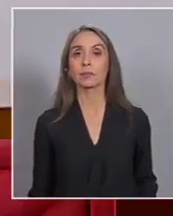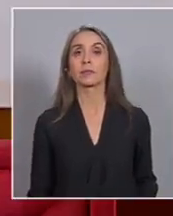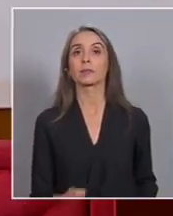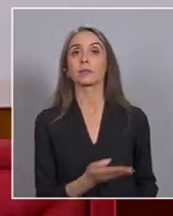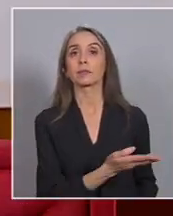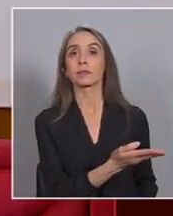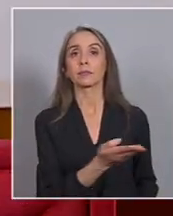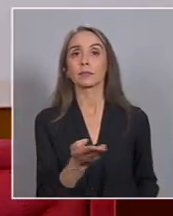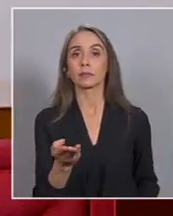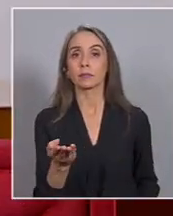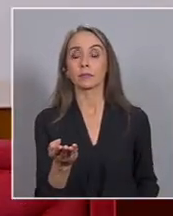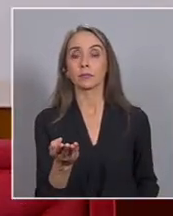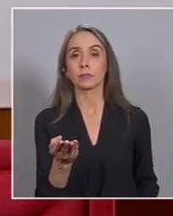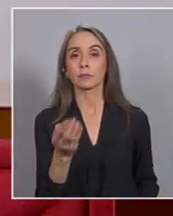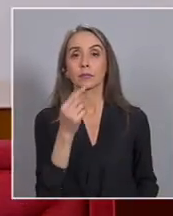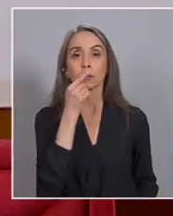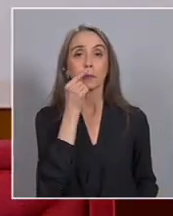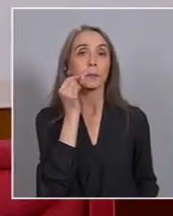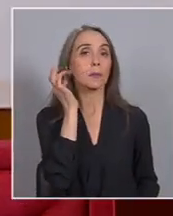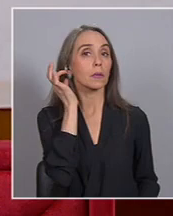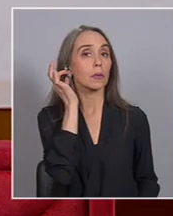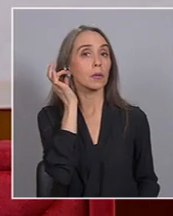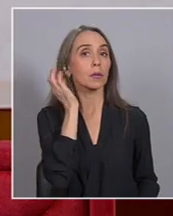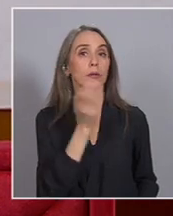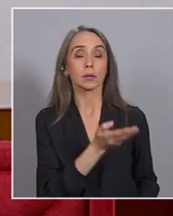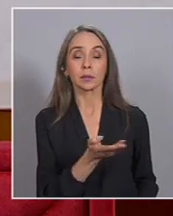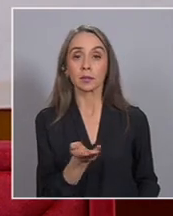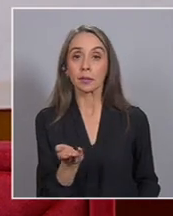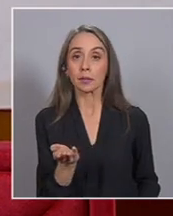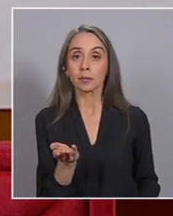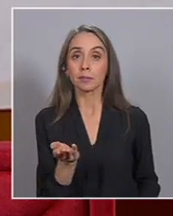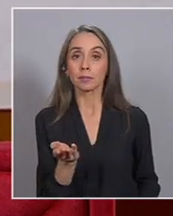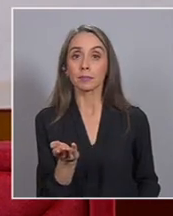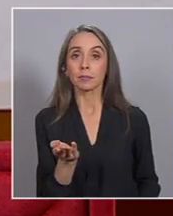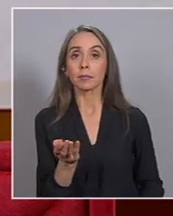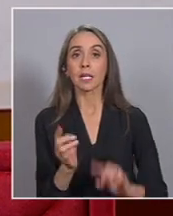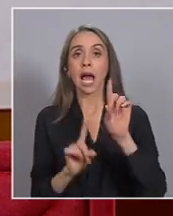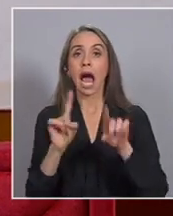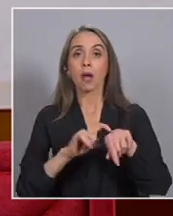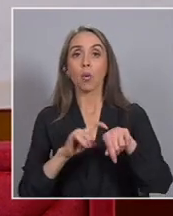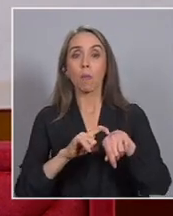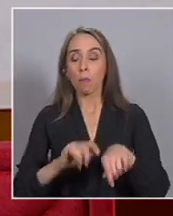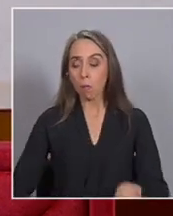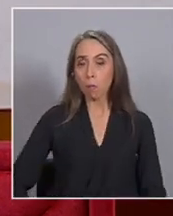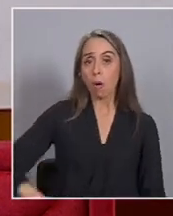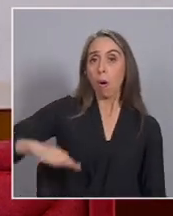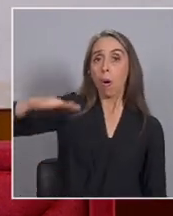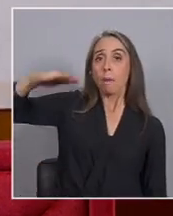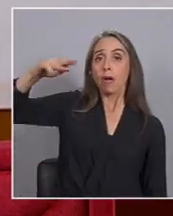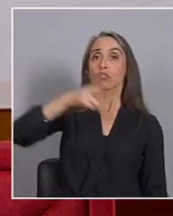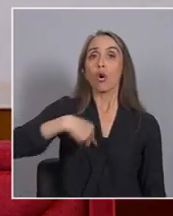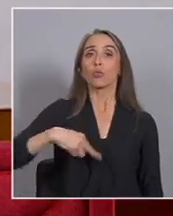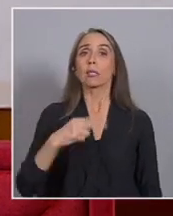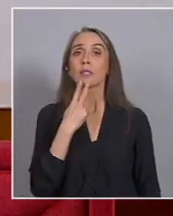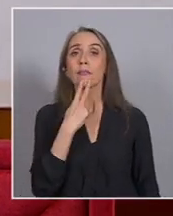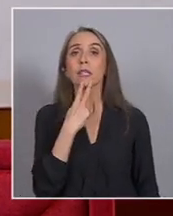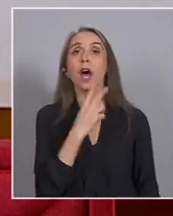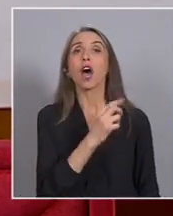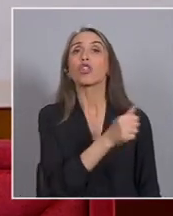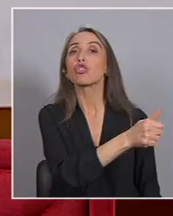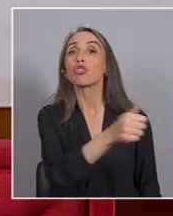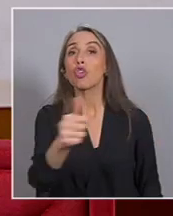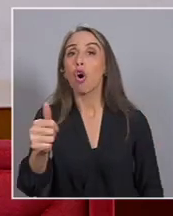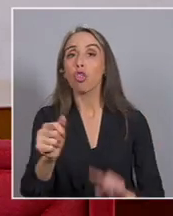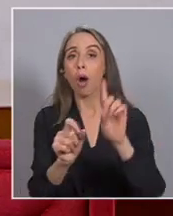Estimados y estimadas, en algún momento de nuestras vidas, todos, cada uno